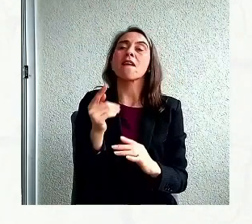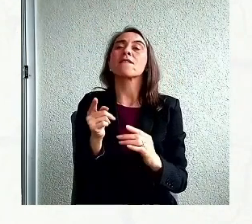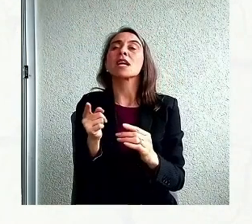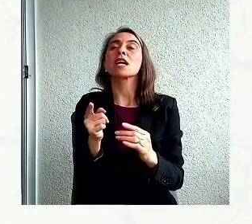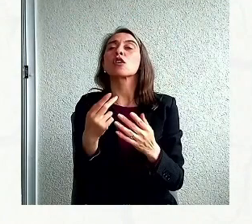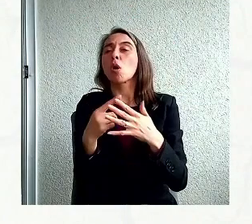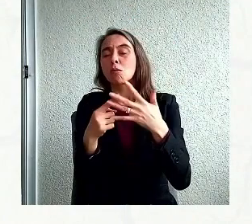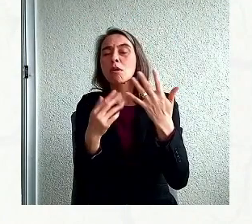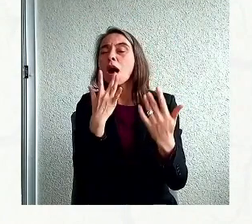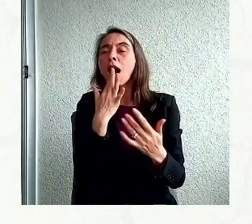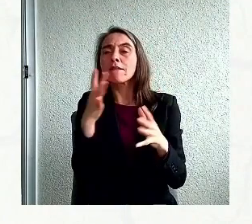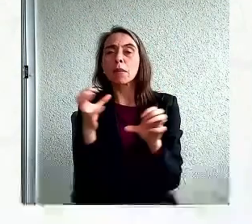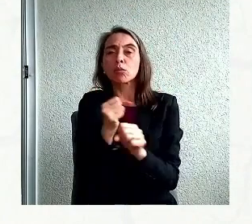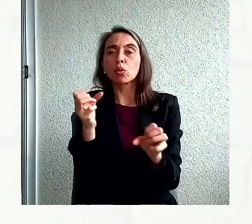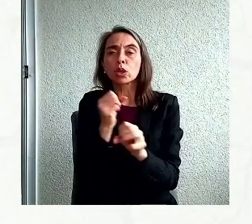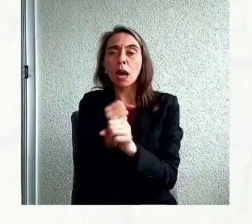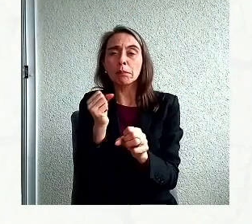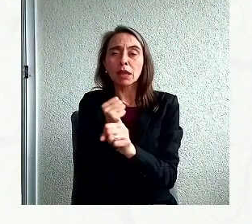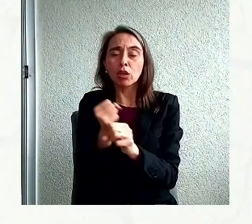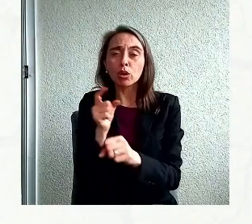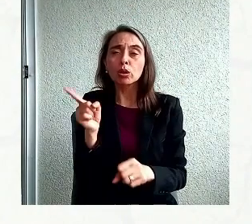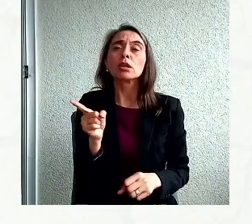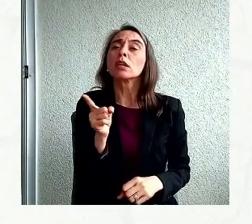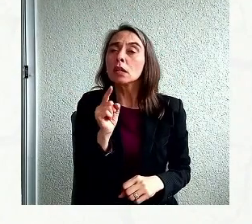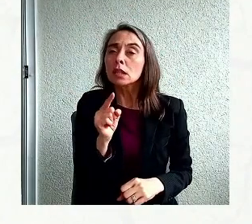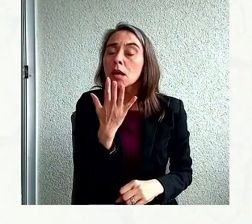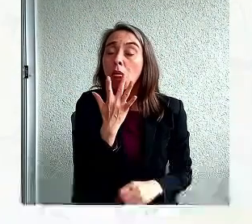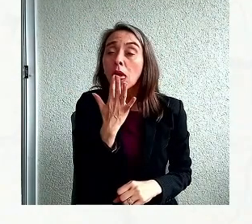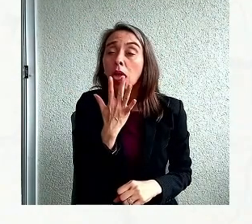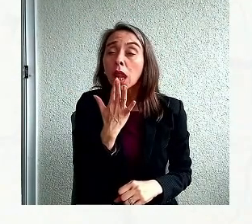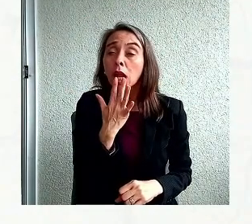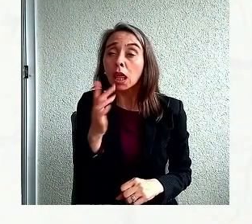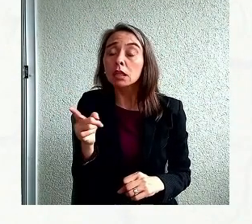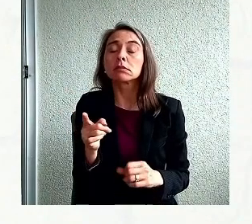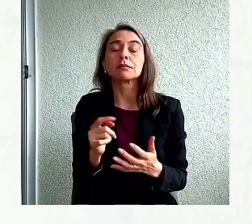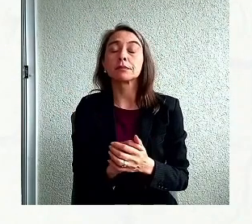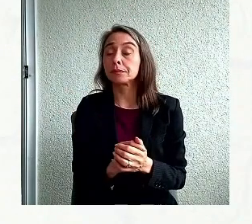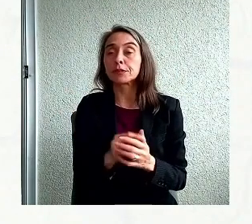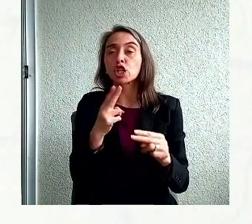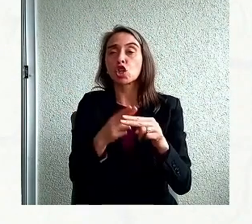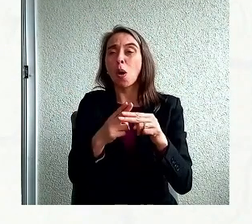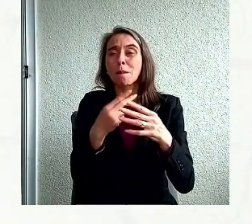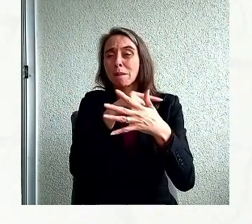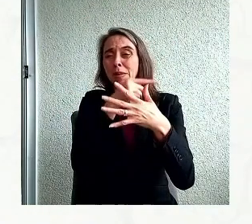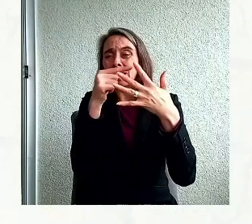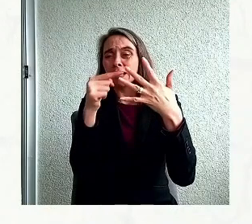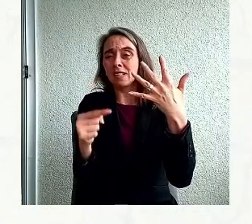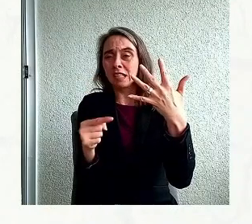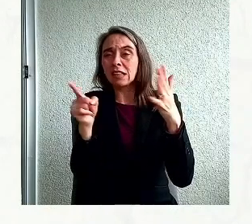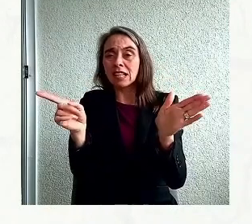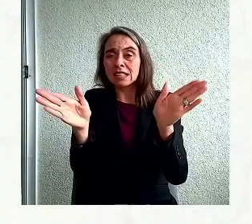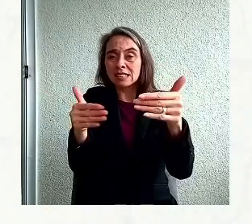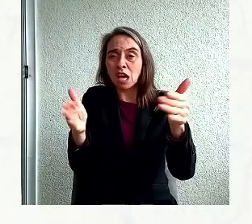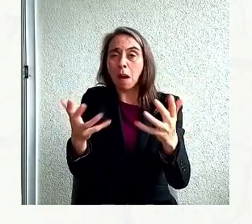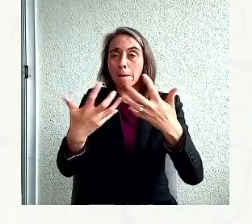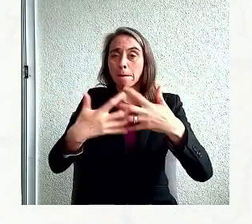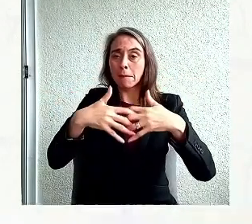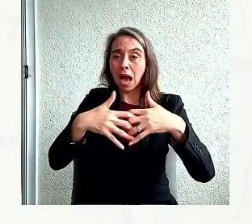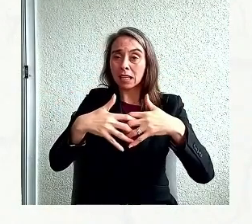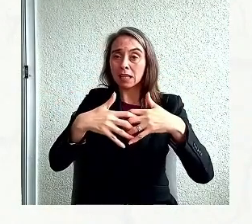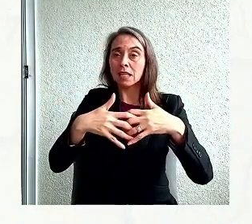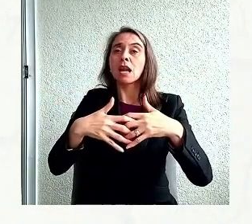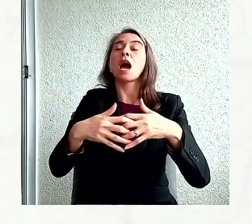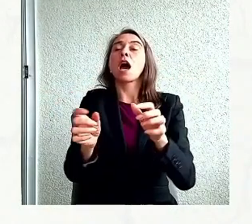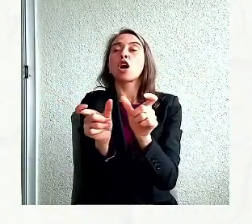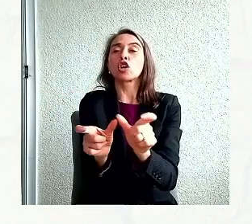se acompañan de campañas de monitoreo de nieve, en las cuales obviamente las realizamos durante el invierno. Por supuesto, cuando hay nieve suficiente, hacemos estos pozos de